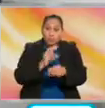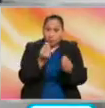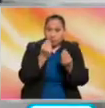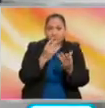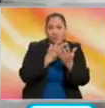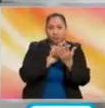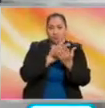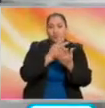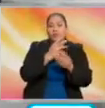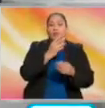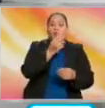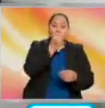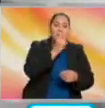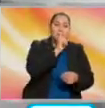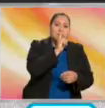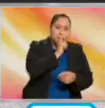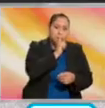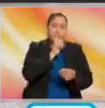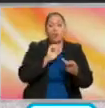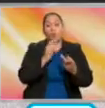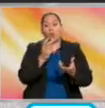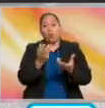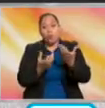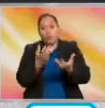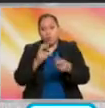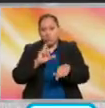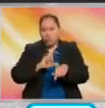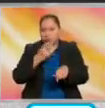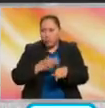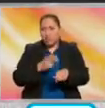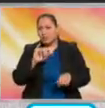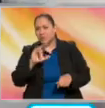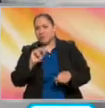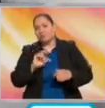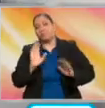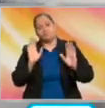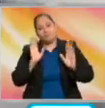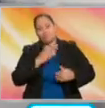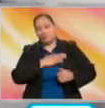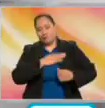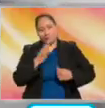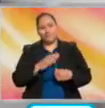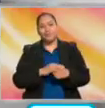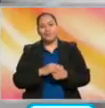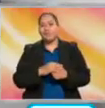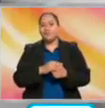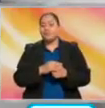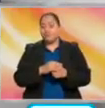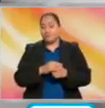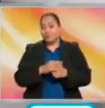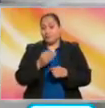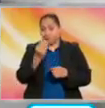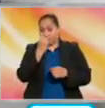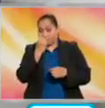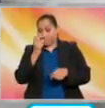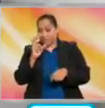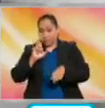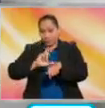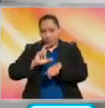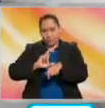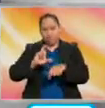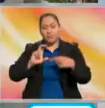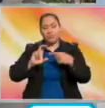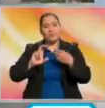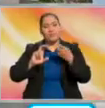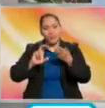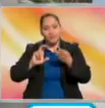si comerlo crudo no, que si comerlo cocido tampoco. Por favor, cuéntanos. No, bueno, como cualquier alimento, es un alimento que